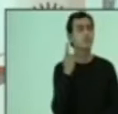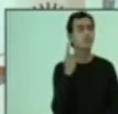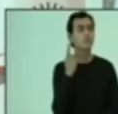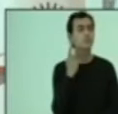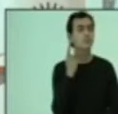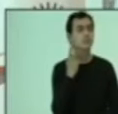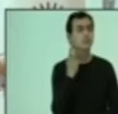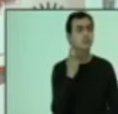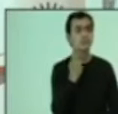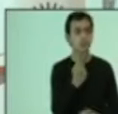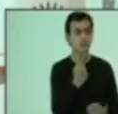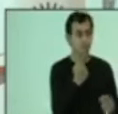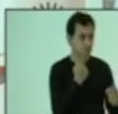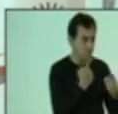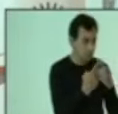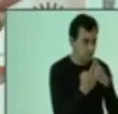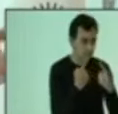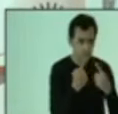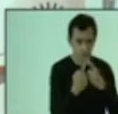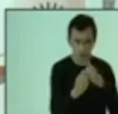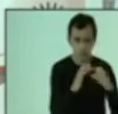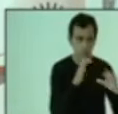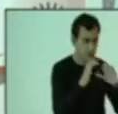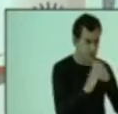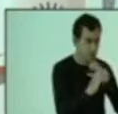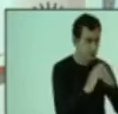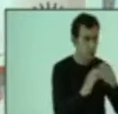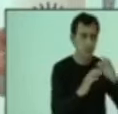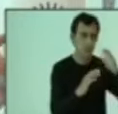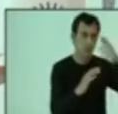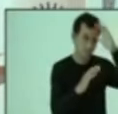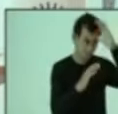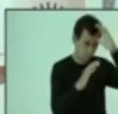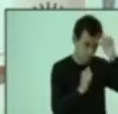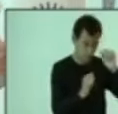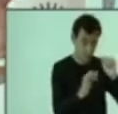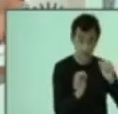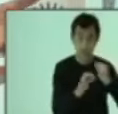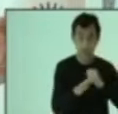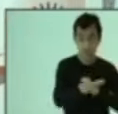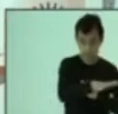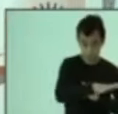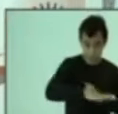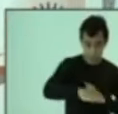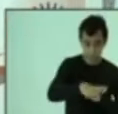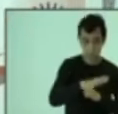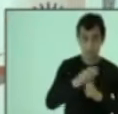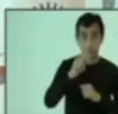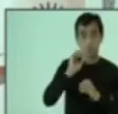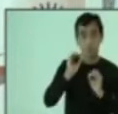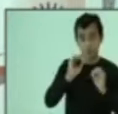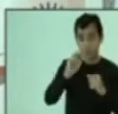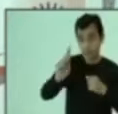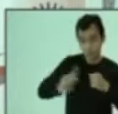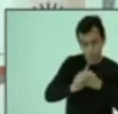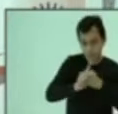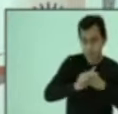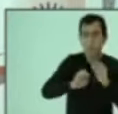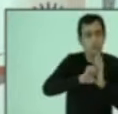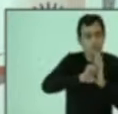hay una interacción entre dos personas o más. Tal vez sea la comunidad, tal vez sea el país. Pero